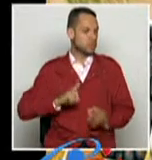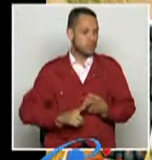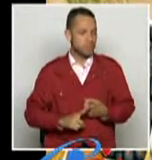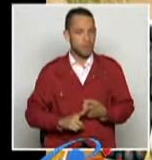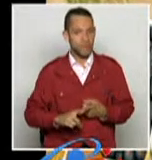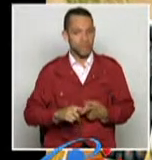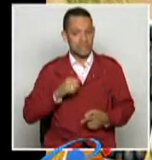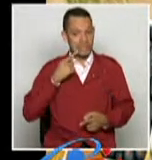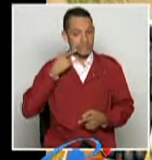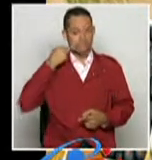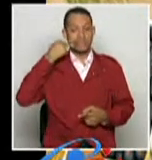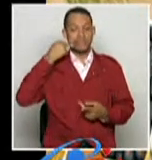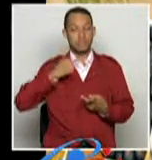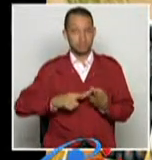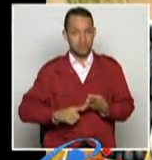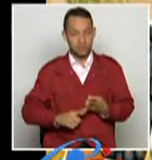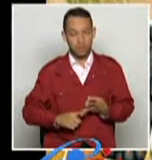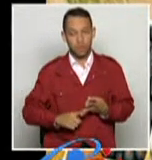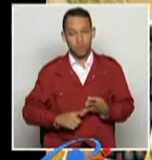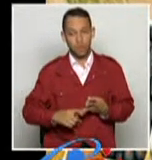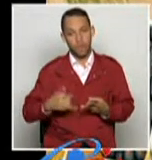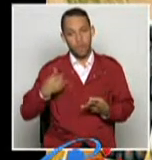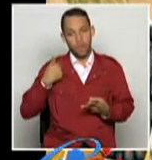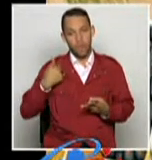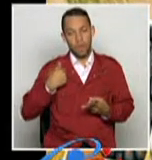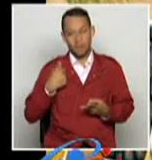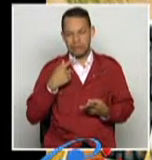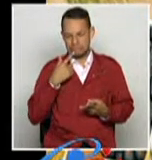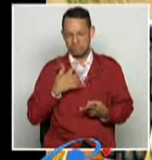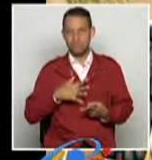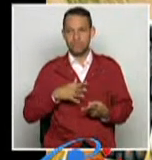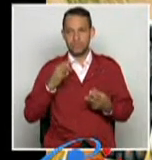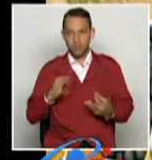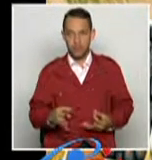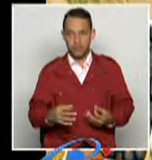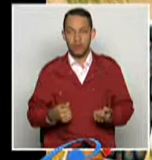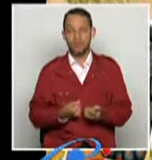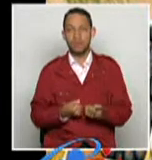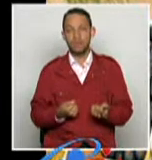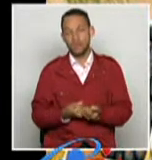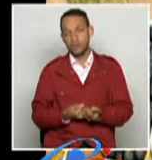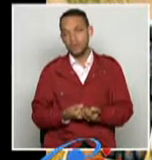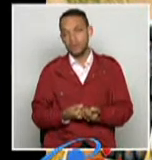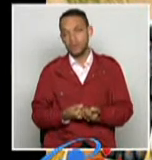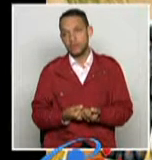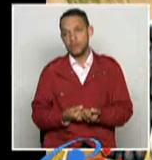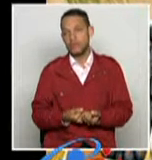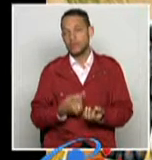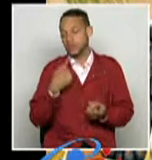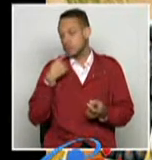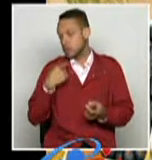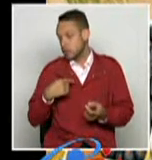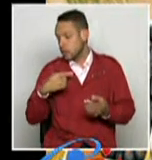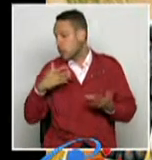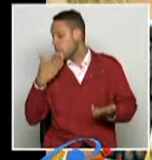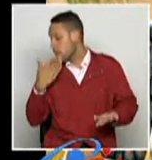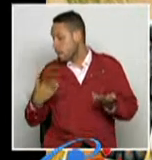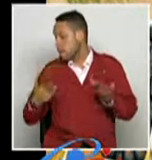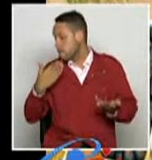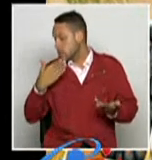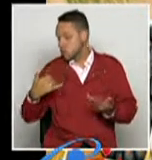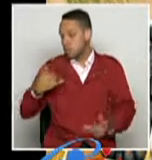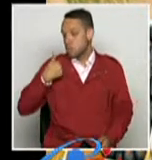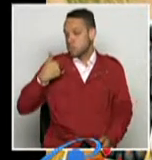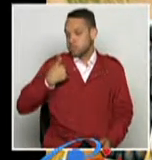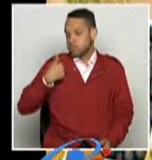el ácido. A la mayoría de jóvenes no les gusta el amargo y a mí me ayudó mucho el boldo, como decíamos, y a muchos jóvenes, como